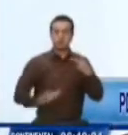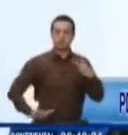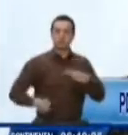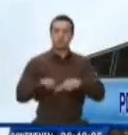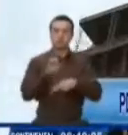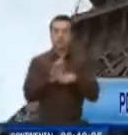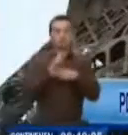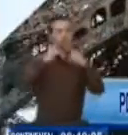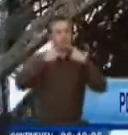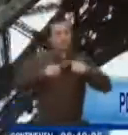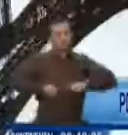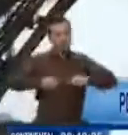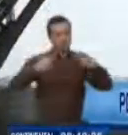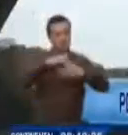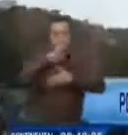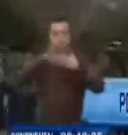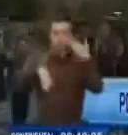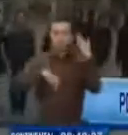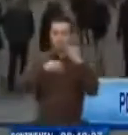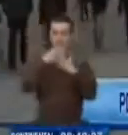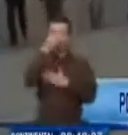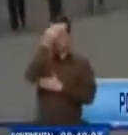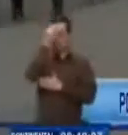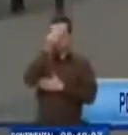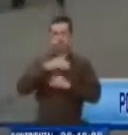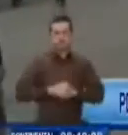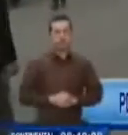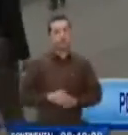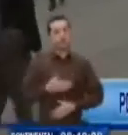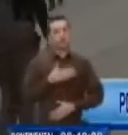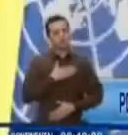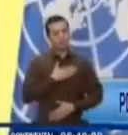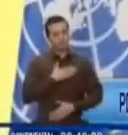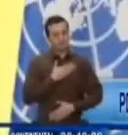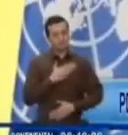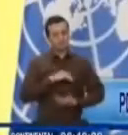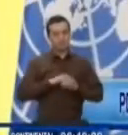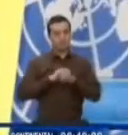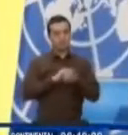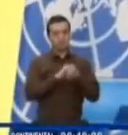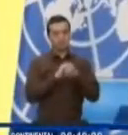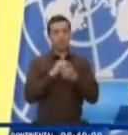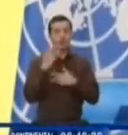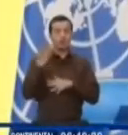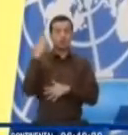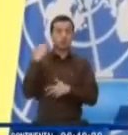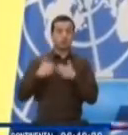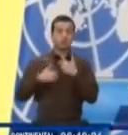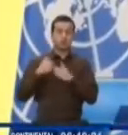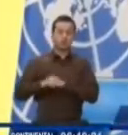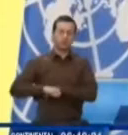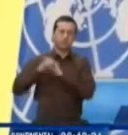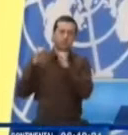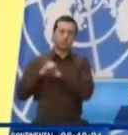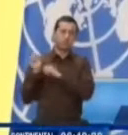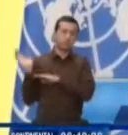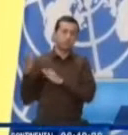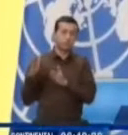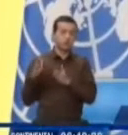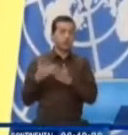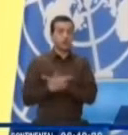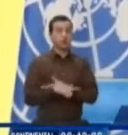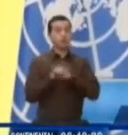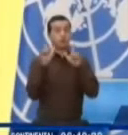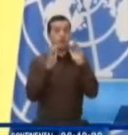tuvo un mensaje para el pueblo francés. Toda nuestra solidaridad por los atentados sufridos. La libertad,